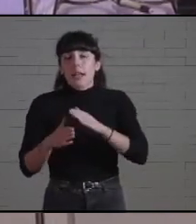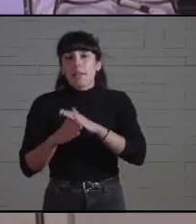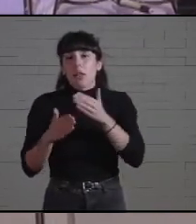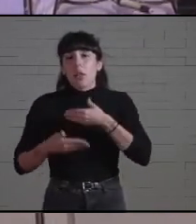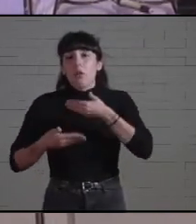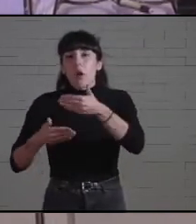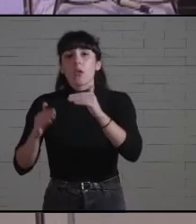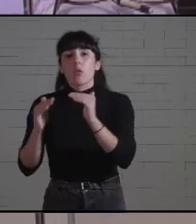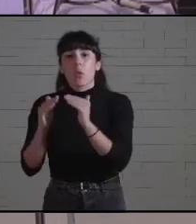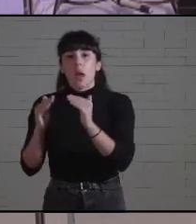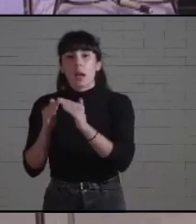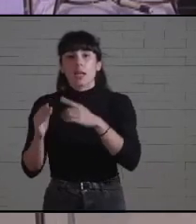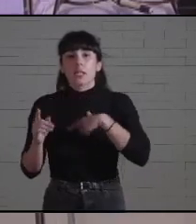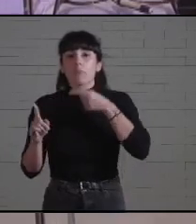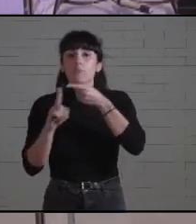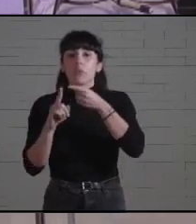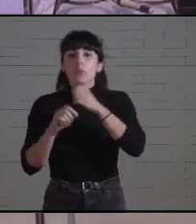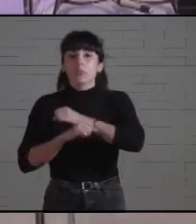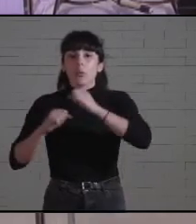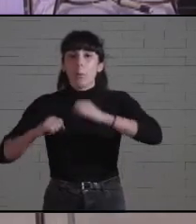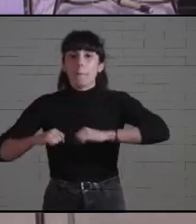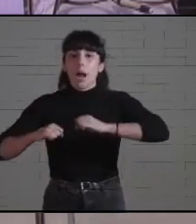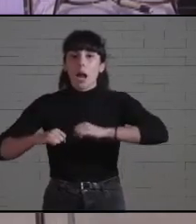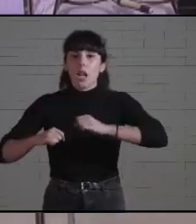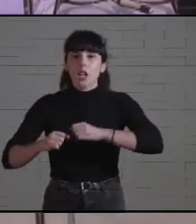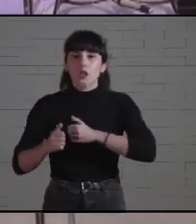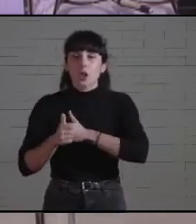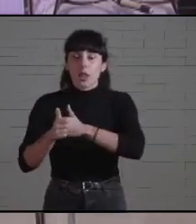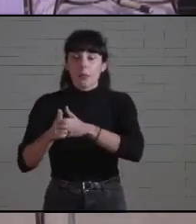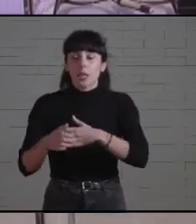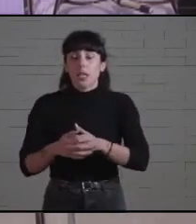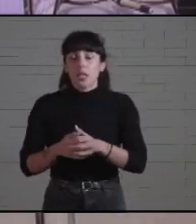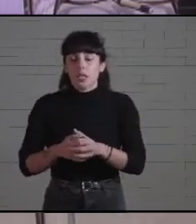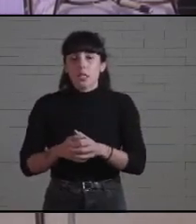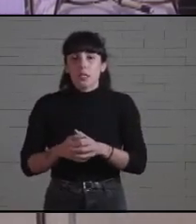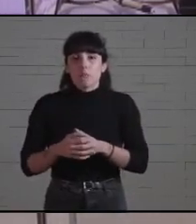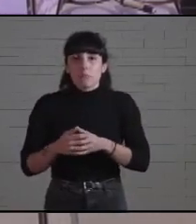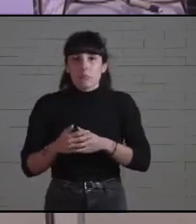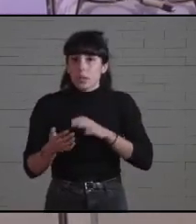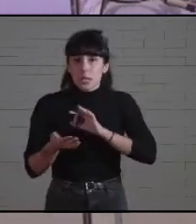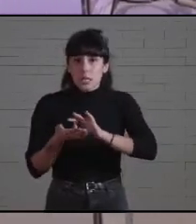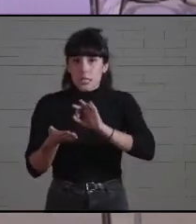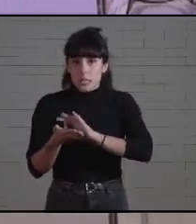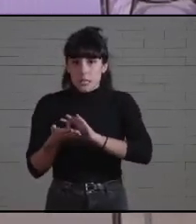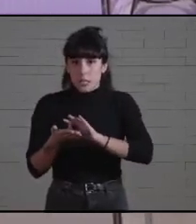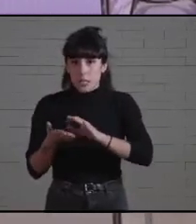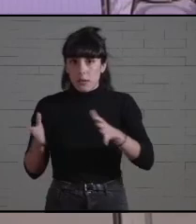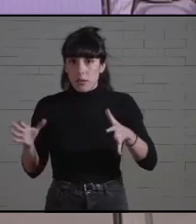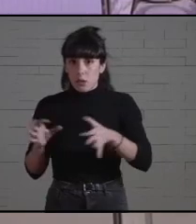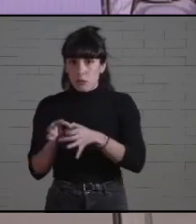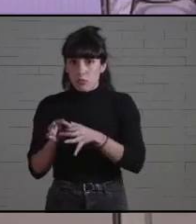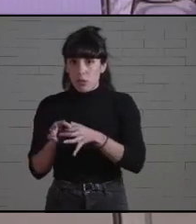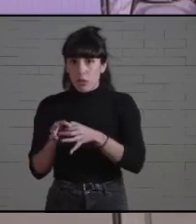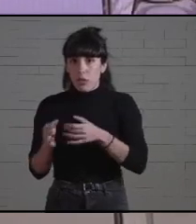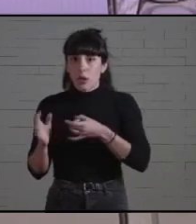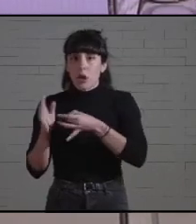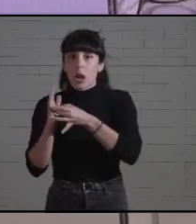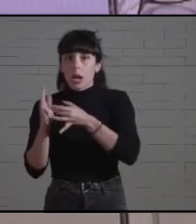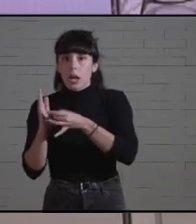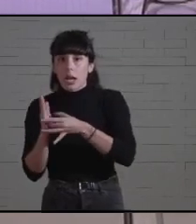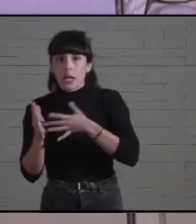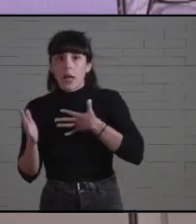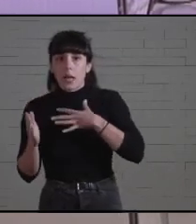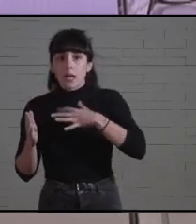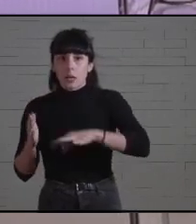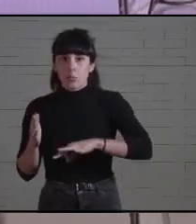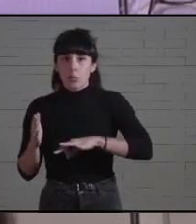dependientes, estableciendo un periodo máximo de tiempo de concesión de los servicios y asegurando la calidad y la no